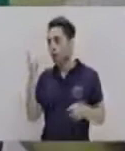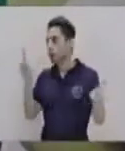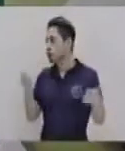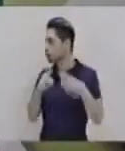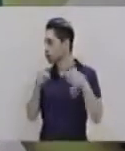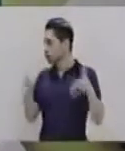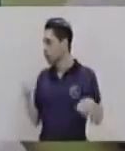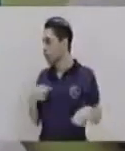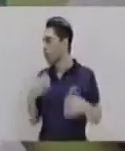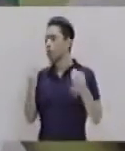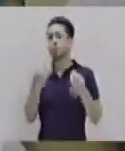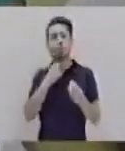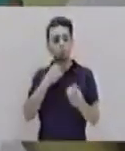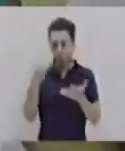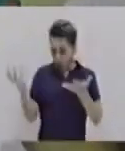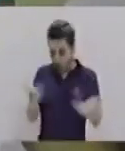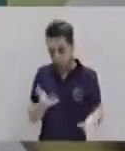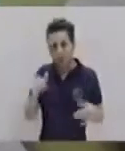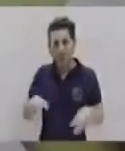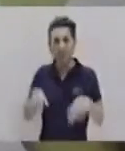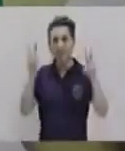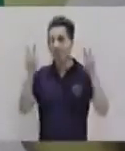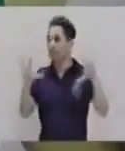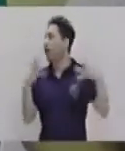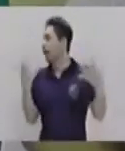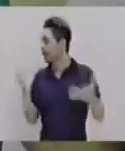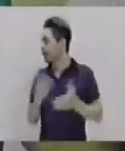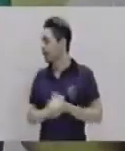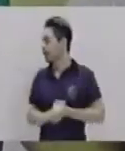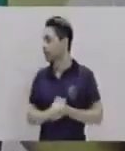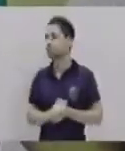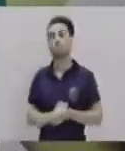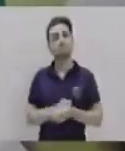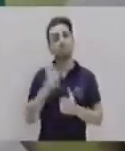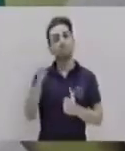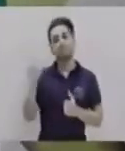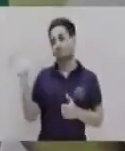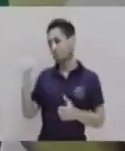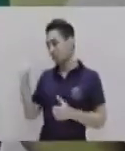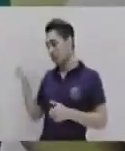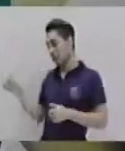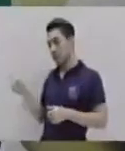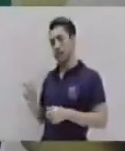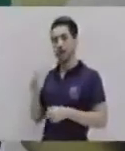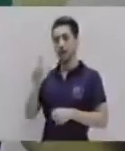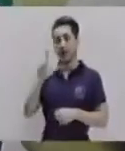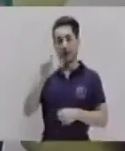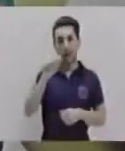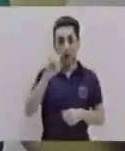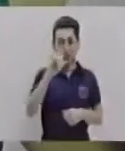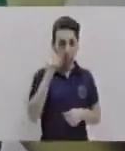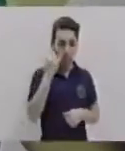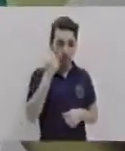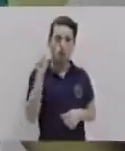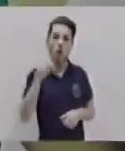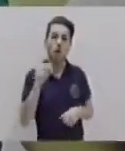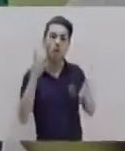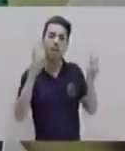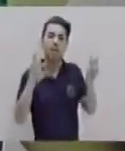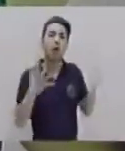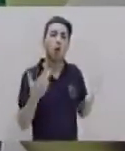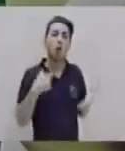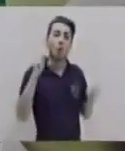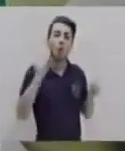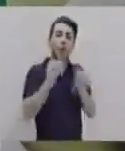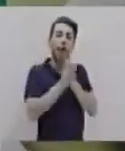es un gusto tenerlo aquí. Cuéntenos de qué vamos a platicar hoy. Hola Claudia, ¿cómo estás? Hola chicos, ¿cómo están? Hoy vamos a hablar un poco sobre cómo